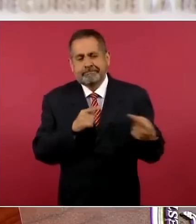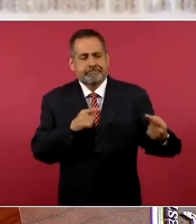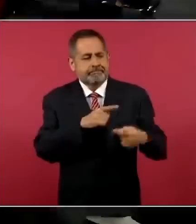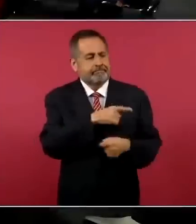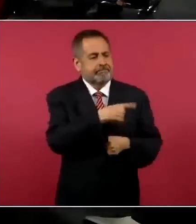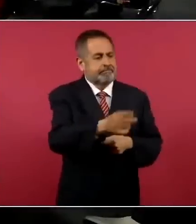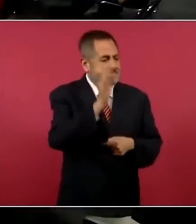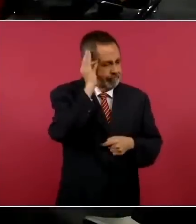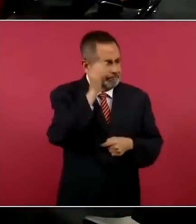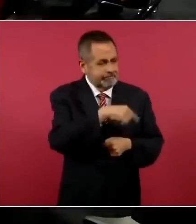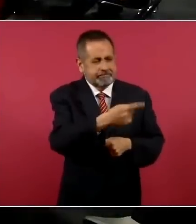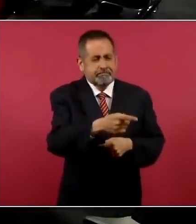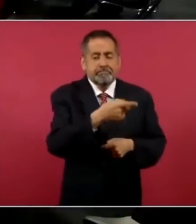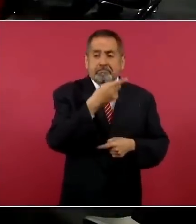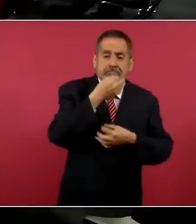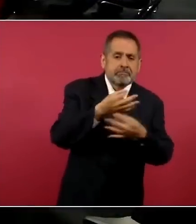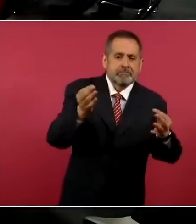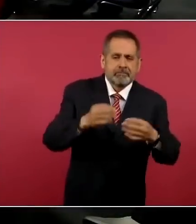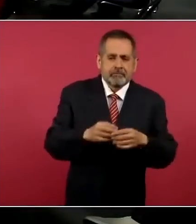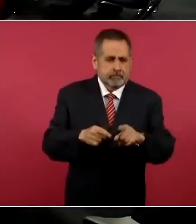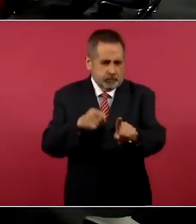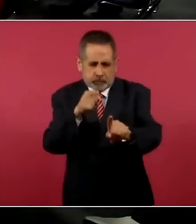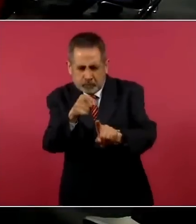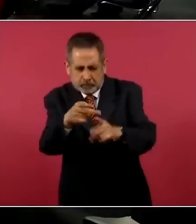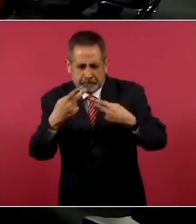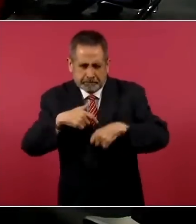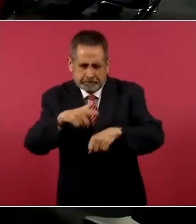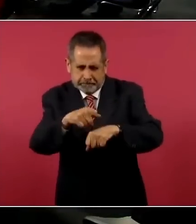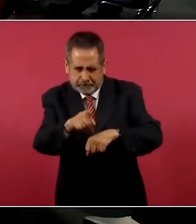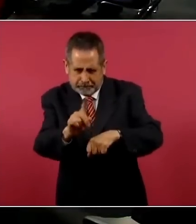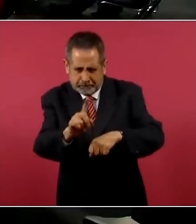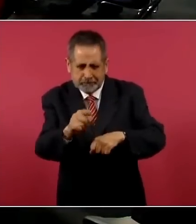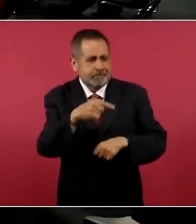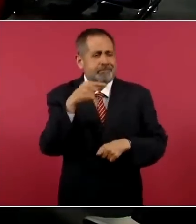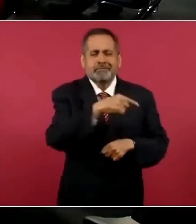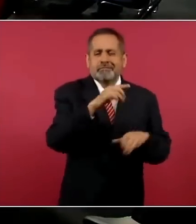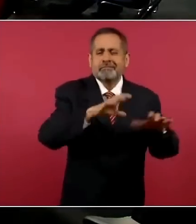voceros. No es un asunto de ustedes, es una